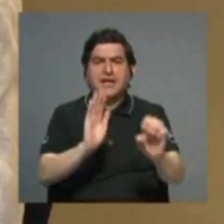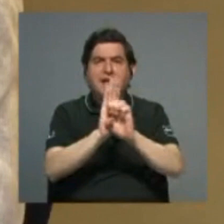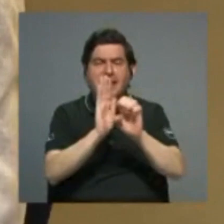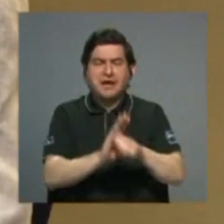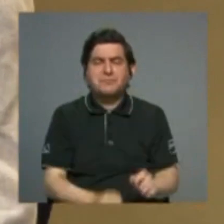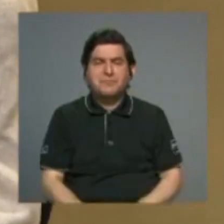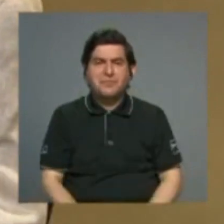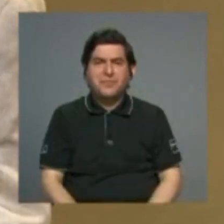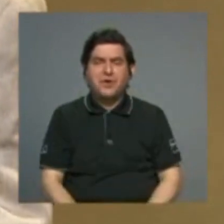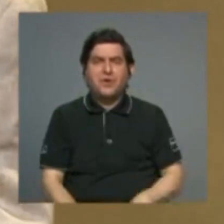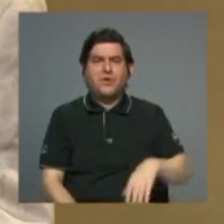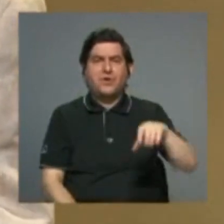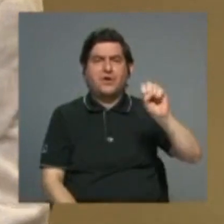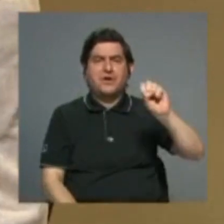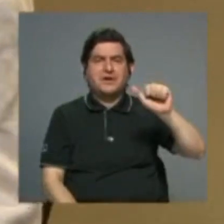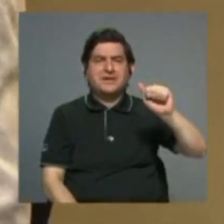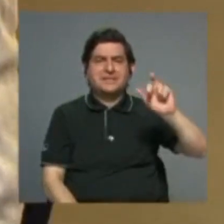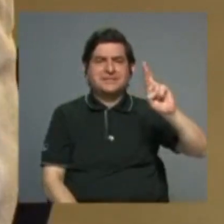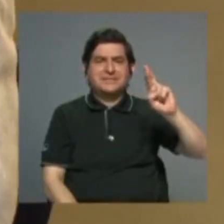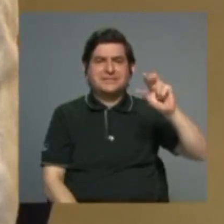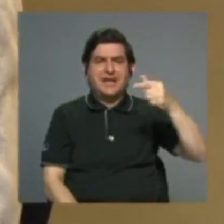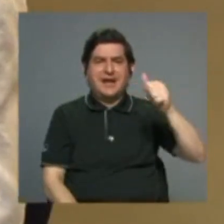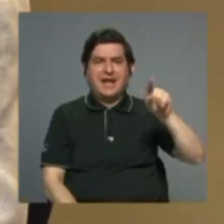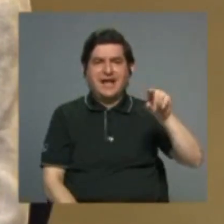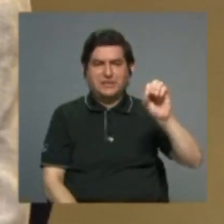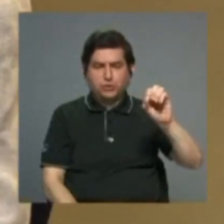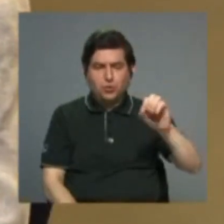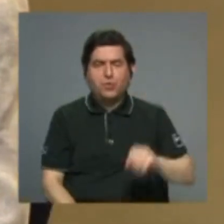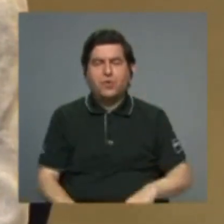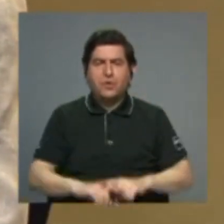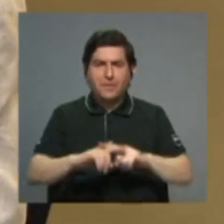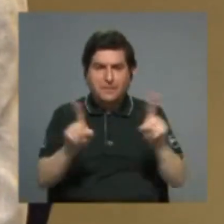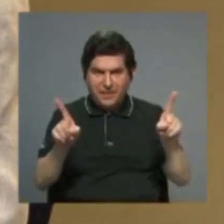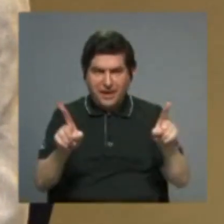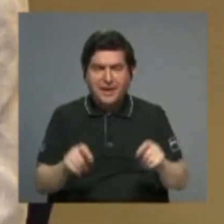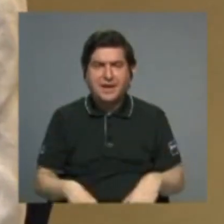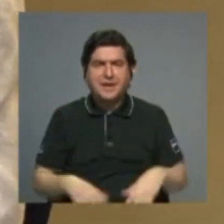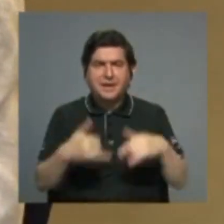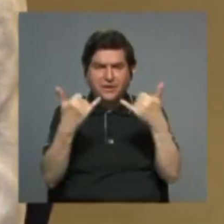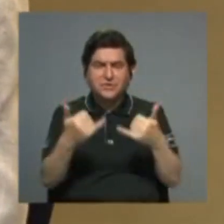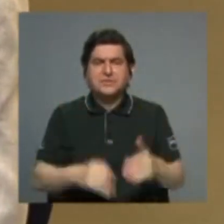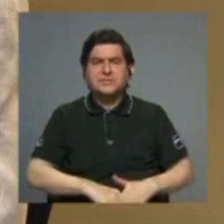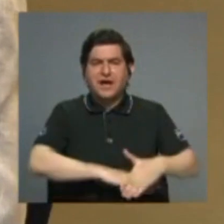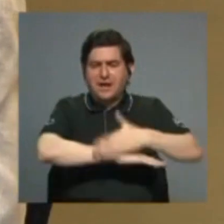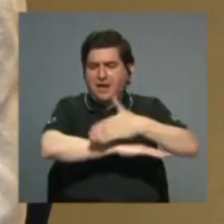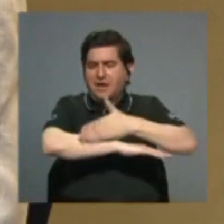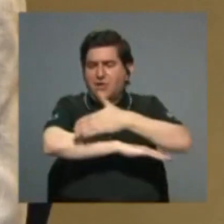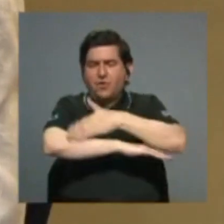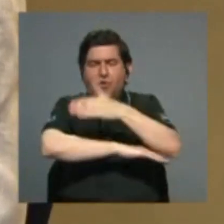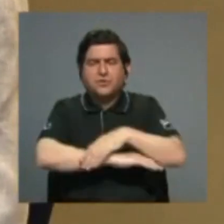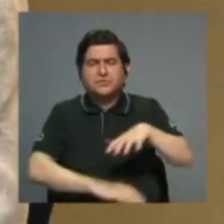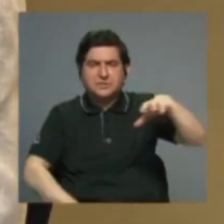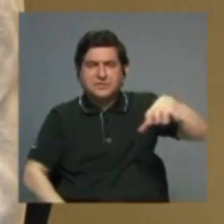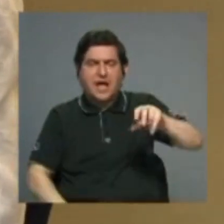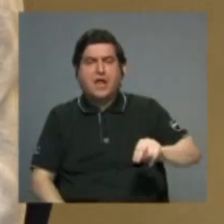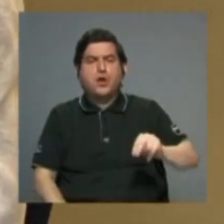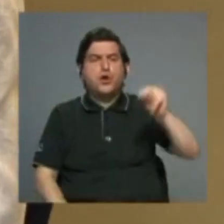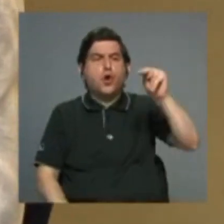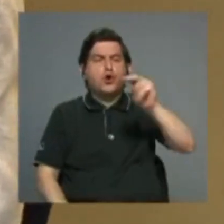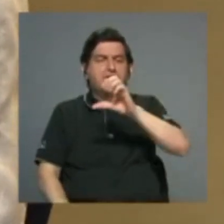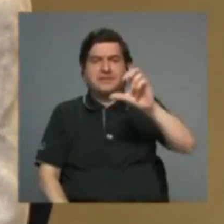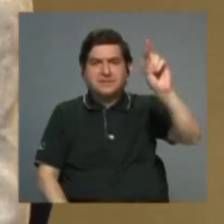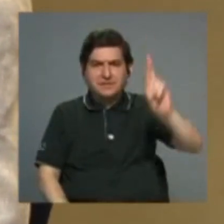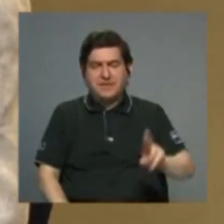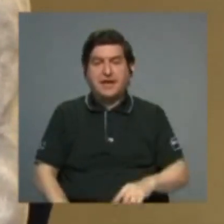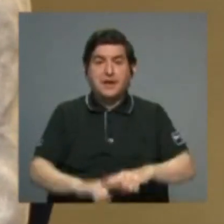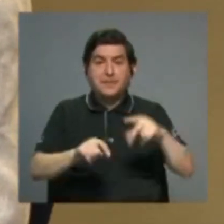sargazo. Poco ha tocado, por ejemplo, el sargazo, pero ha comenzado a las costas en la parte del Caribe, en la zona norte de Costa Rica.